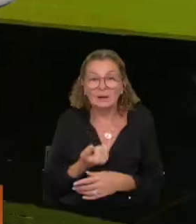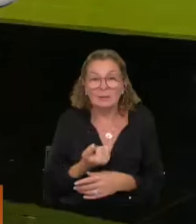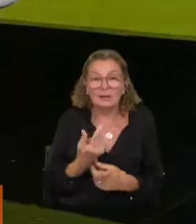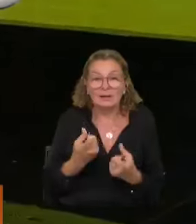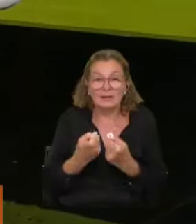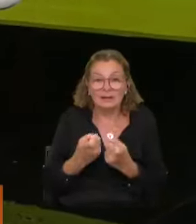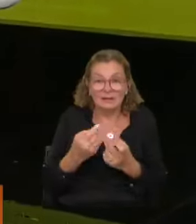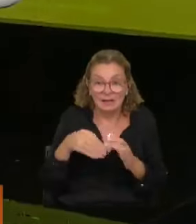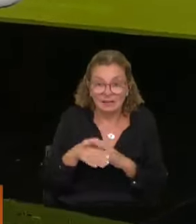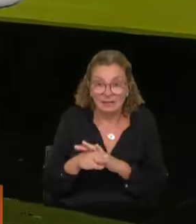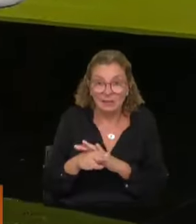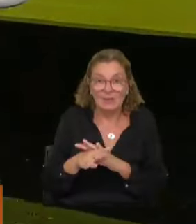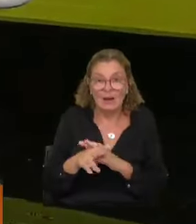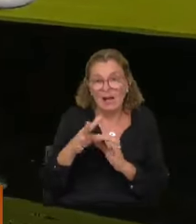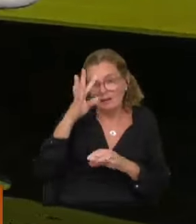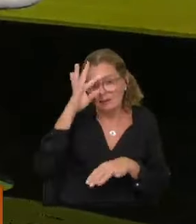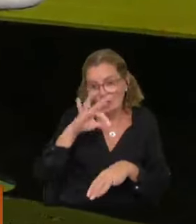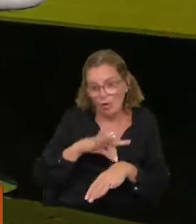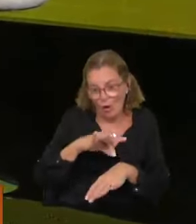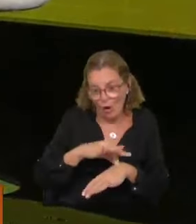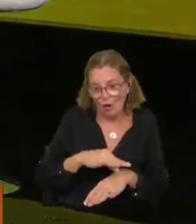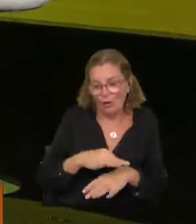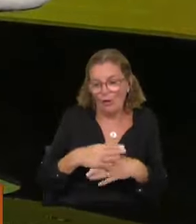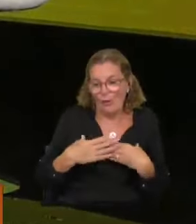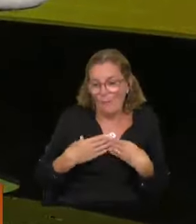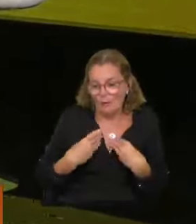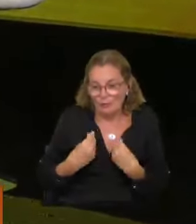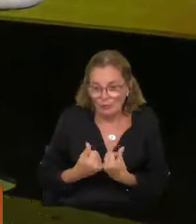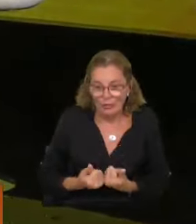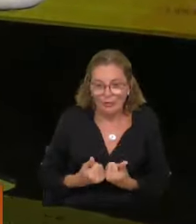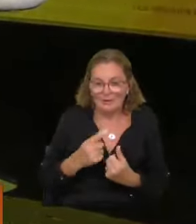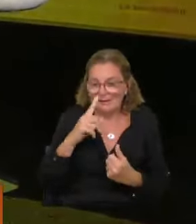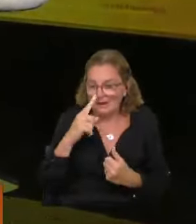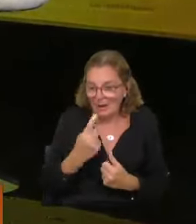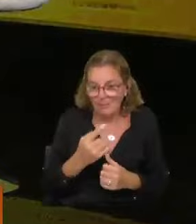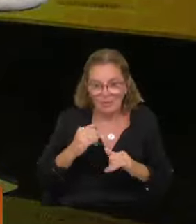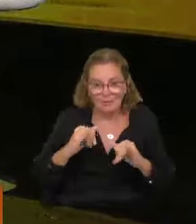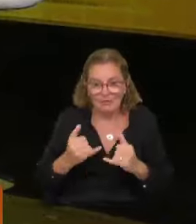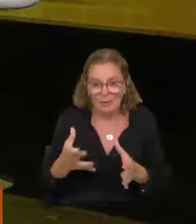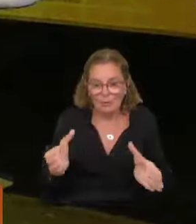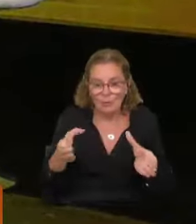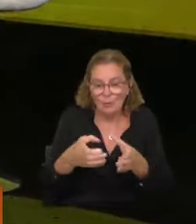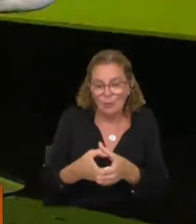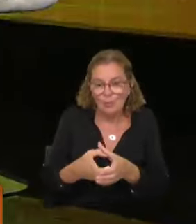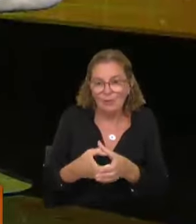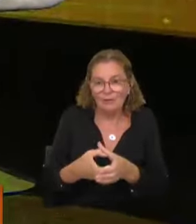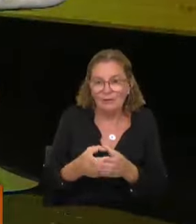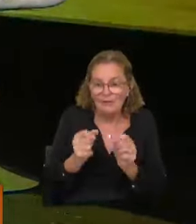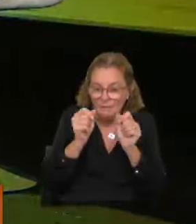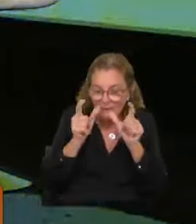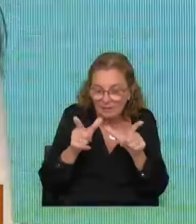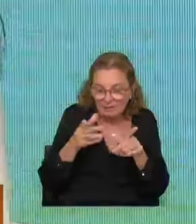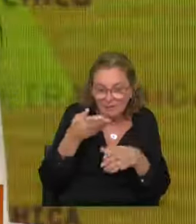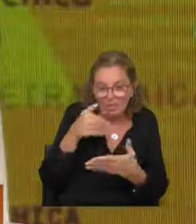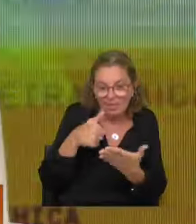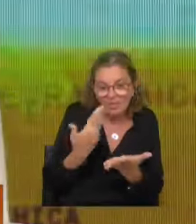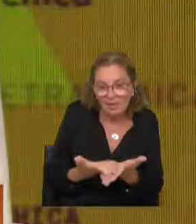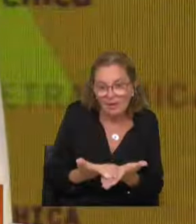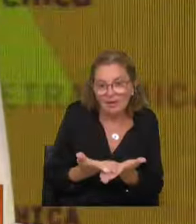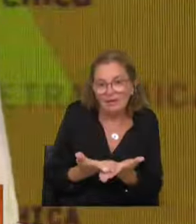abordaje de psicoterapia un abordaje psicoemocional inmediato un equipo que esté que esté brindando esa